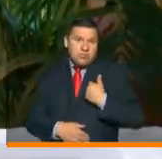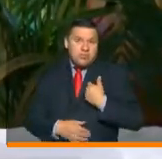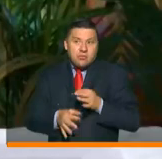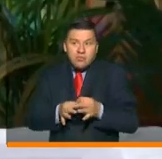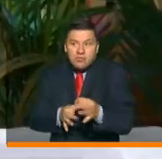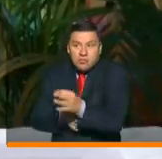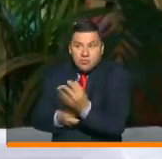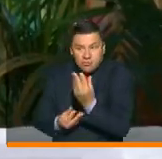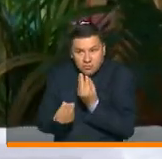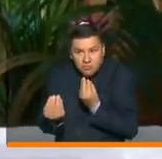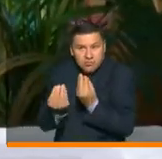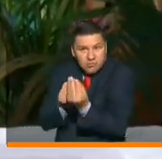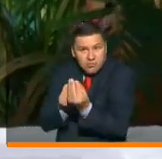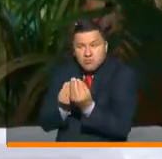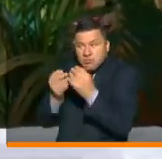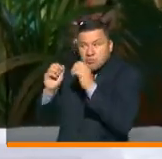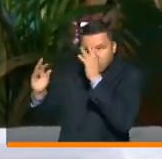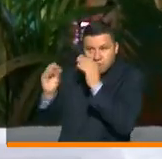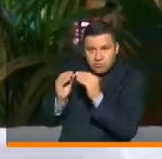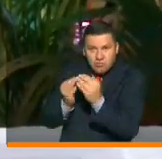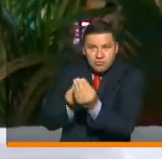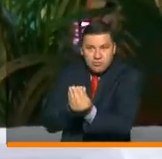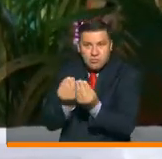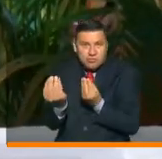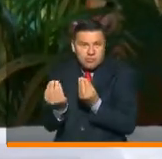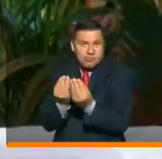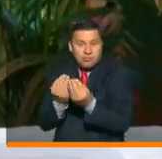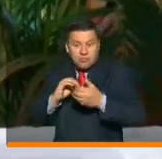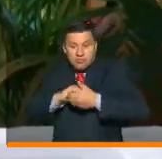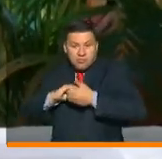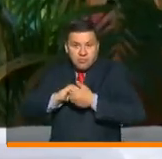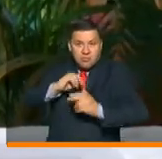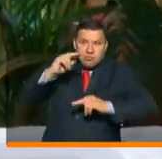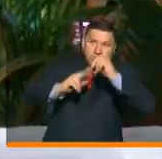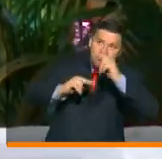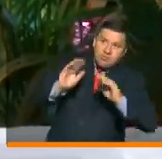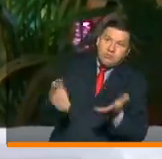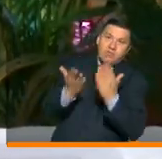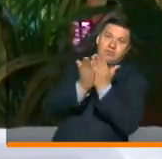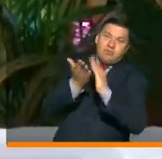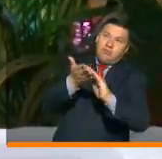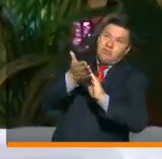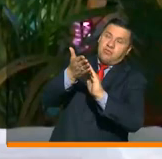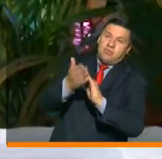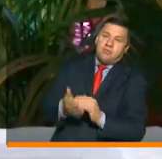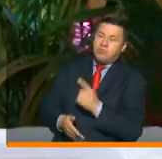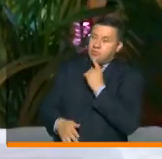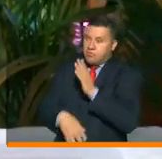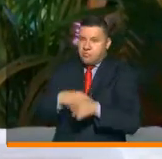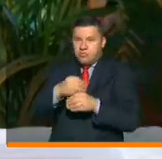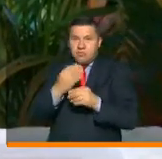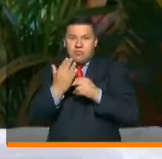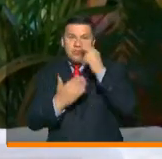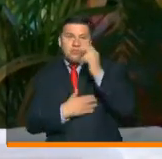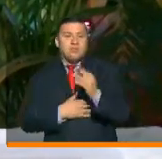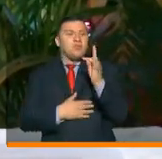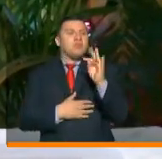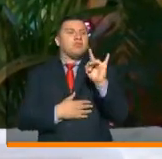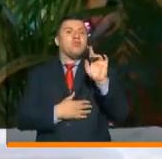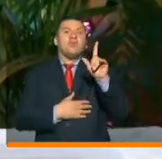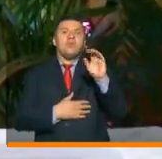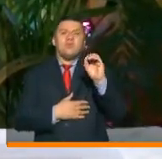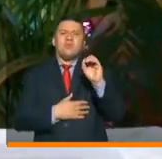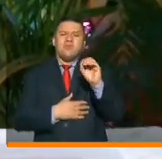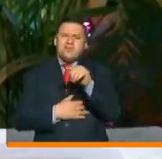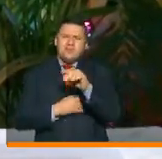región de tener alternancia. Y alternancia va de la mano de infraestructura, de mejoramientos. Y usted comentaba el proyecto de Toluviejo,